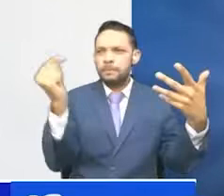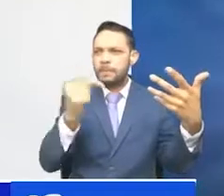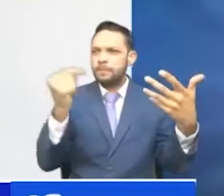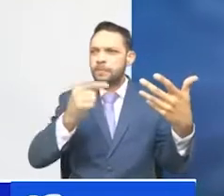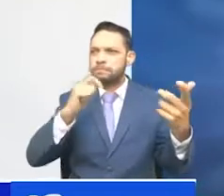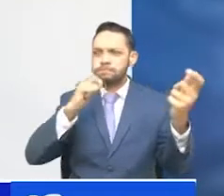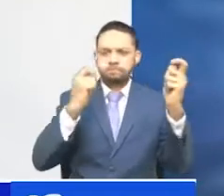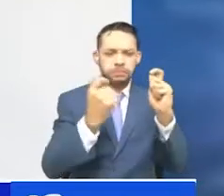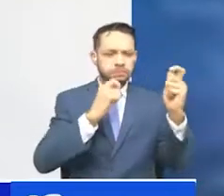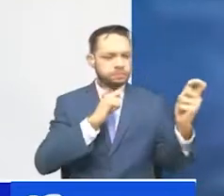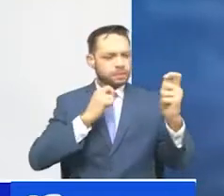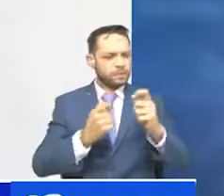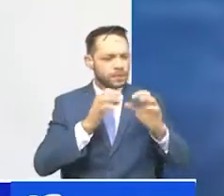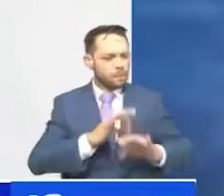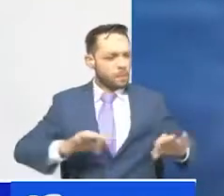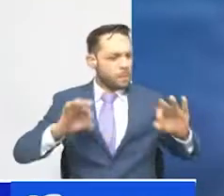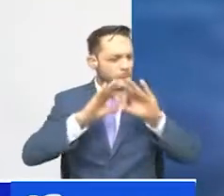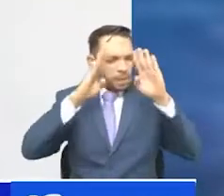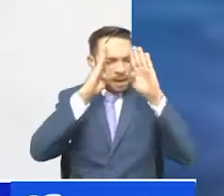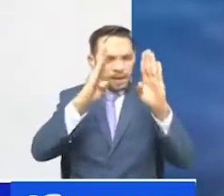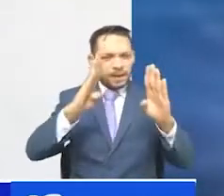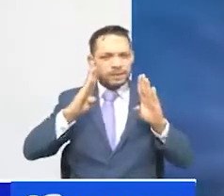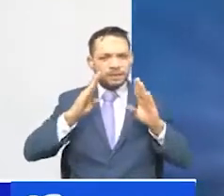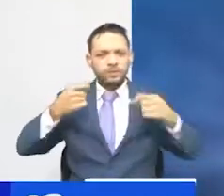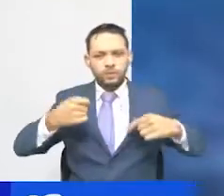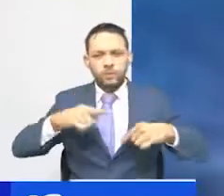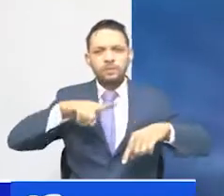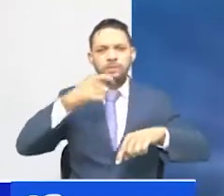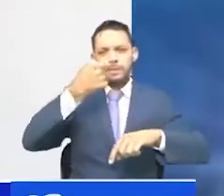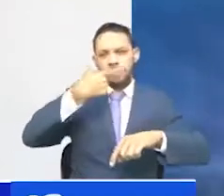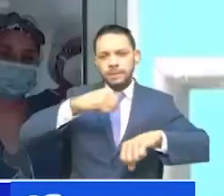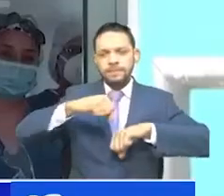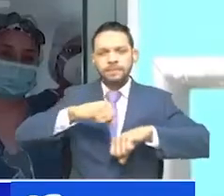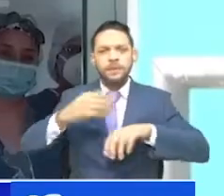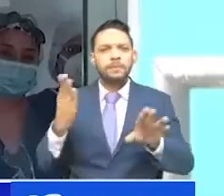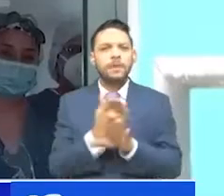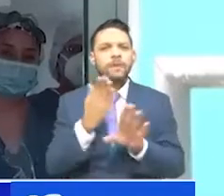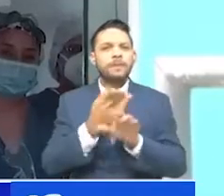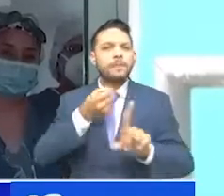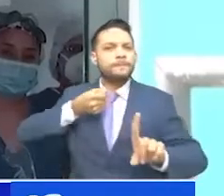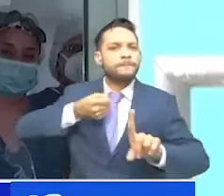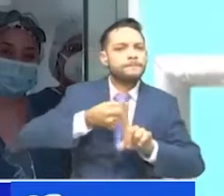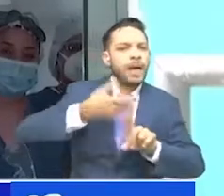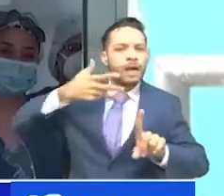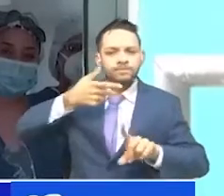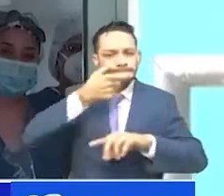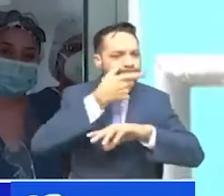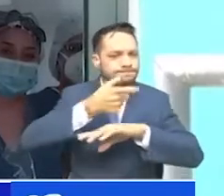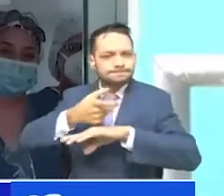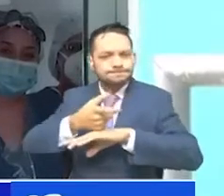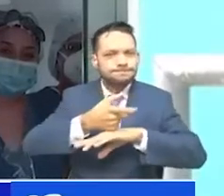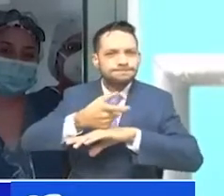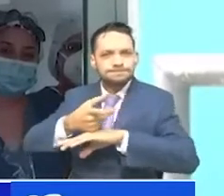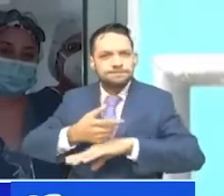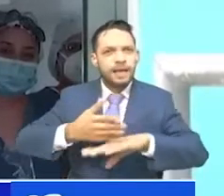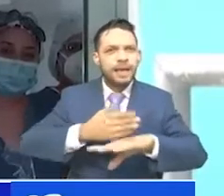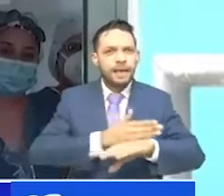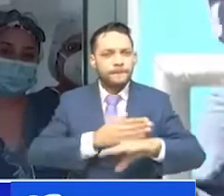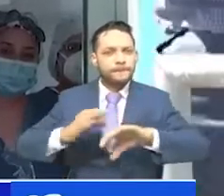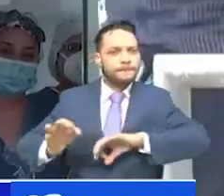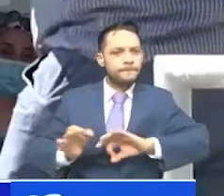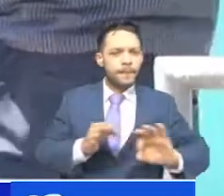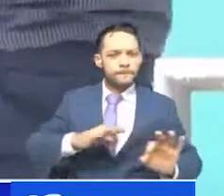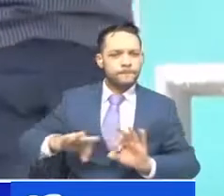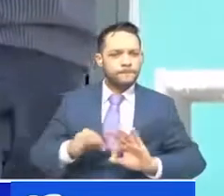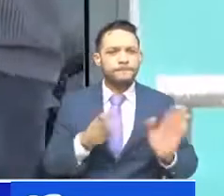para atender y estar mejor preparados frente a cualquier eventualidad. Algunas de las acciones que deben tomarse son activar los planes